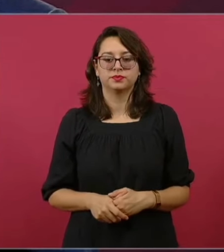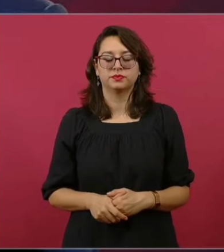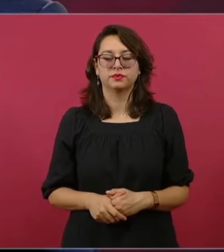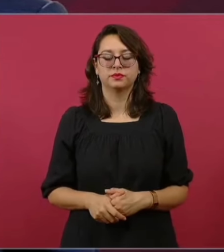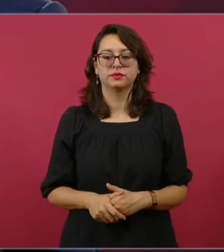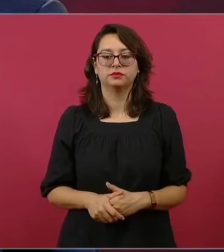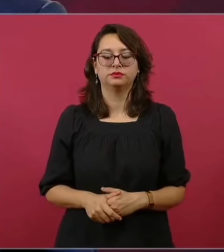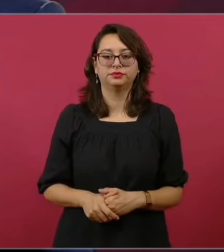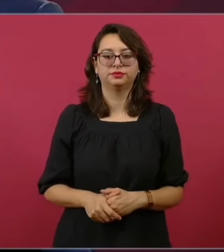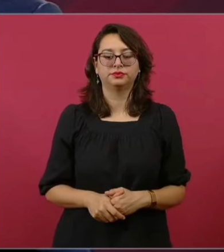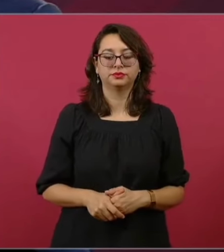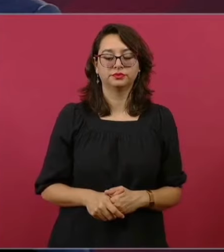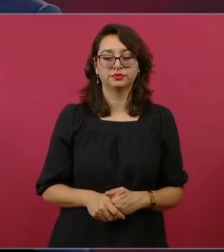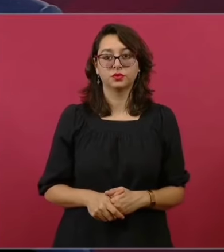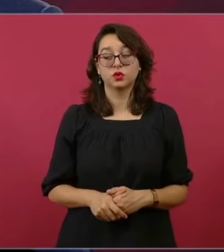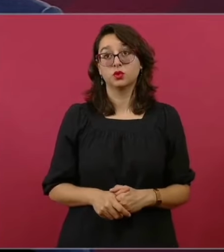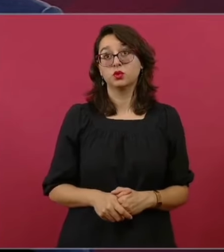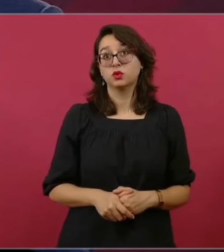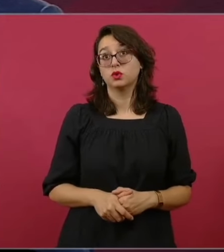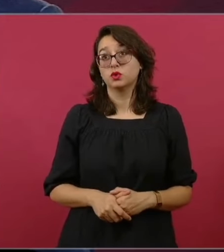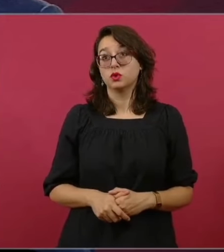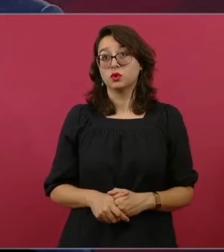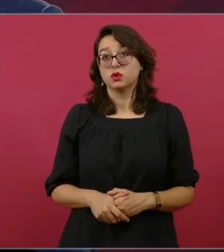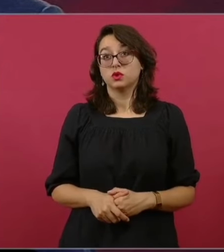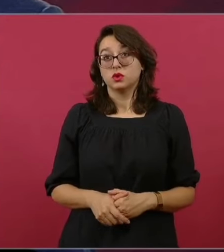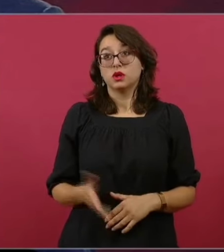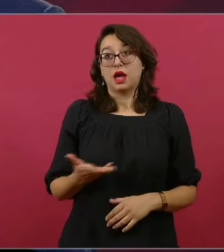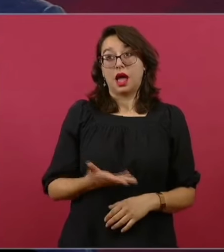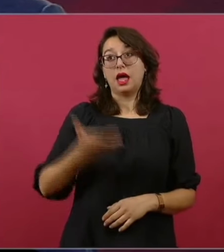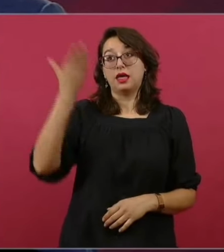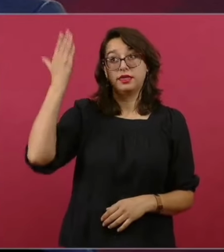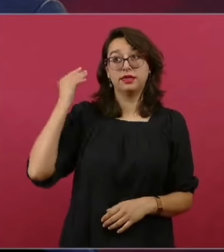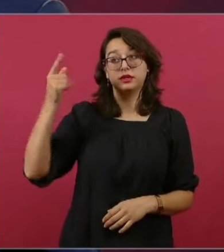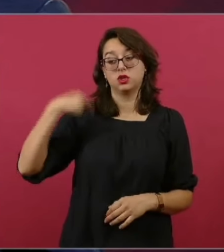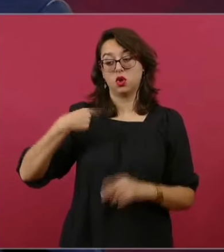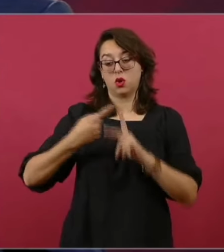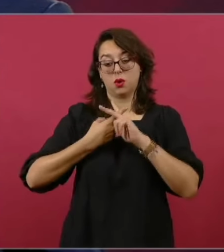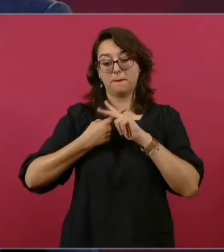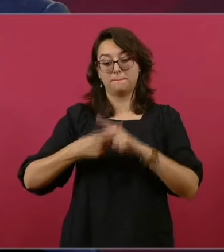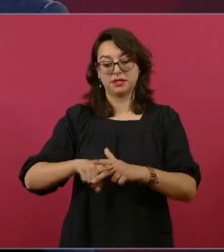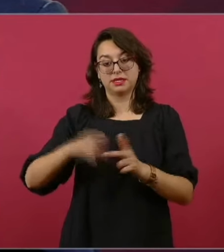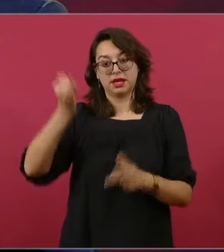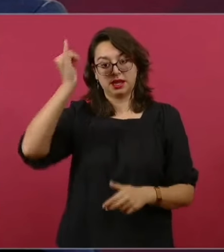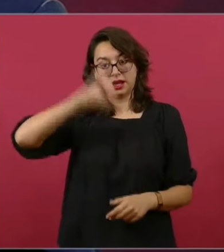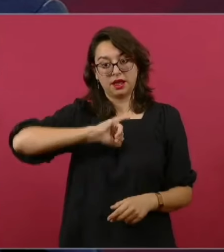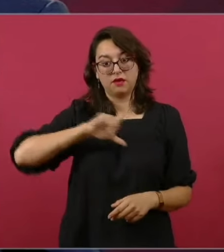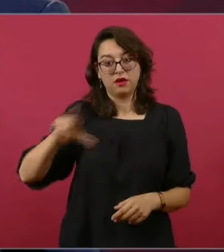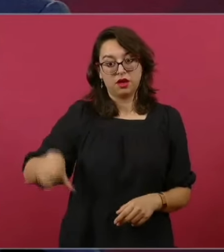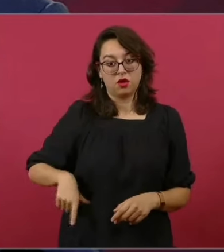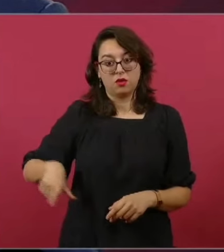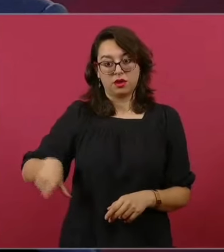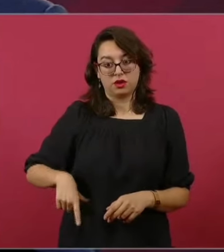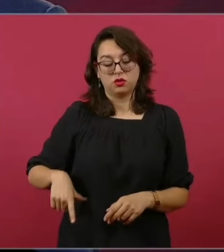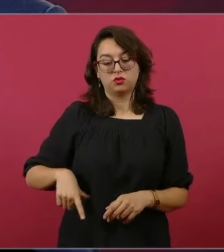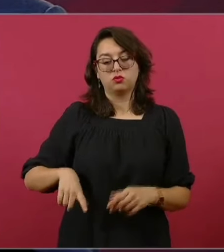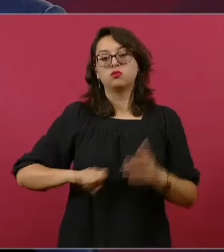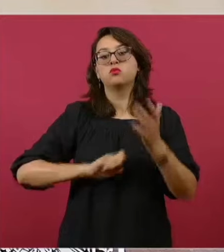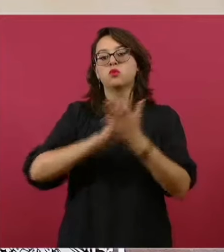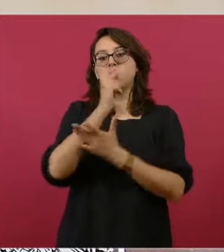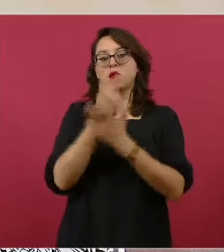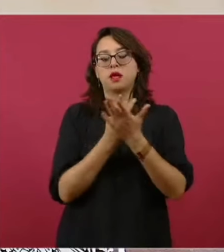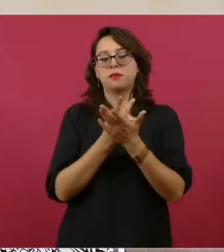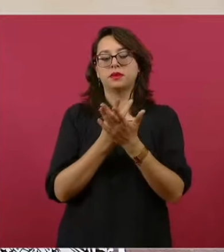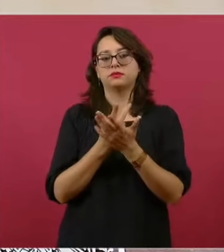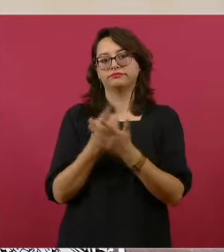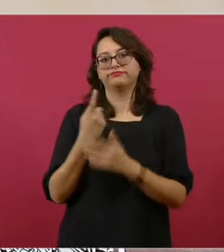que lo iniciamos, cuando fui jefe de gobierno, es el programa de apoyo a los adultos mayores.